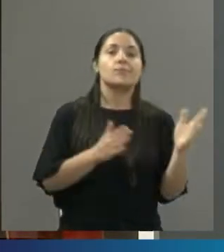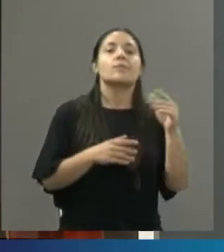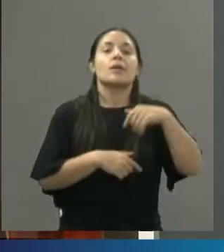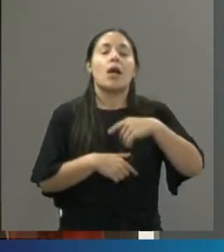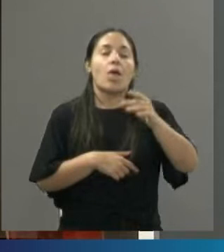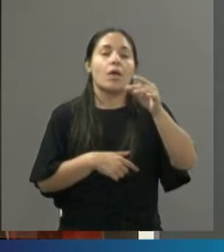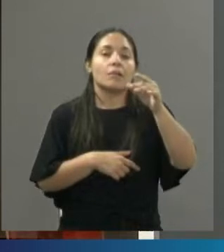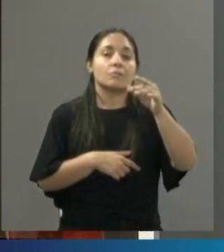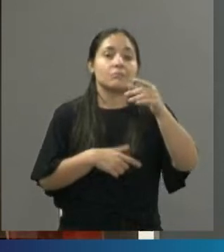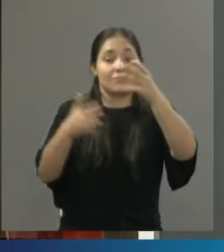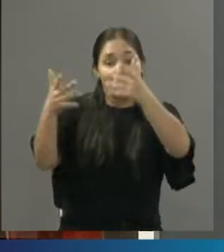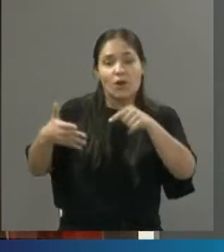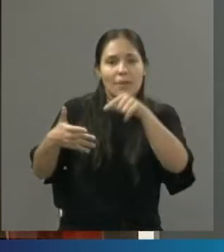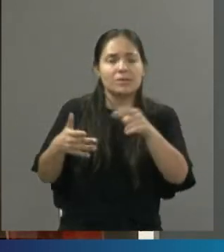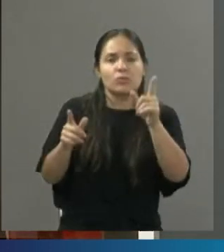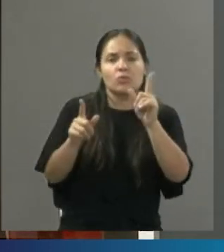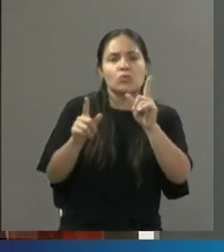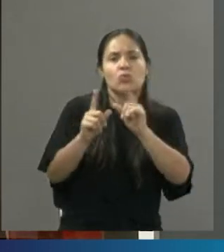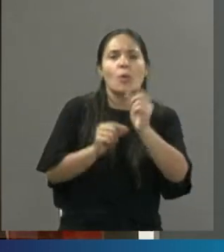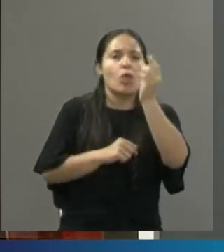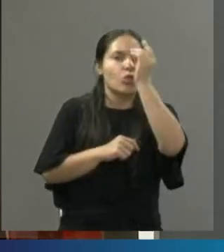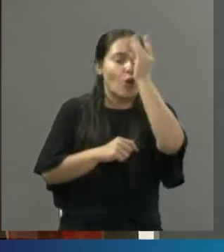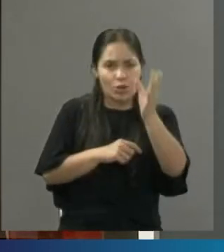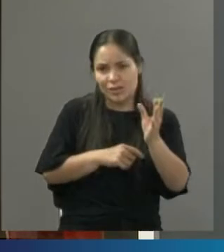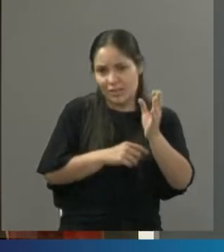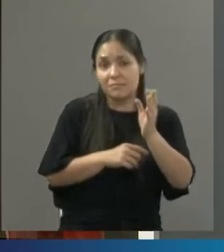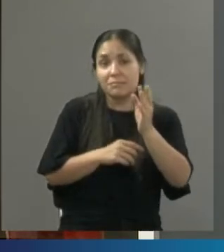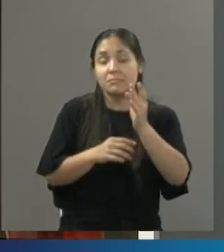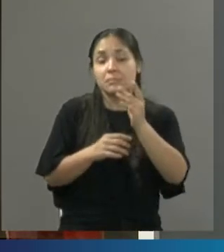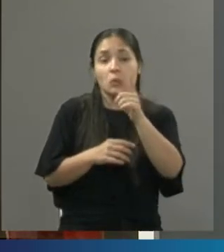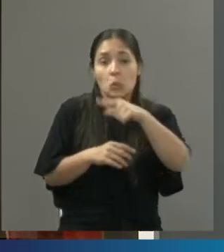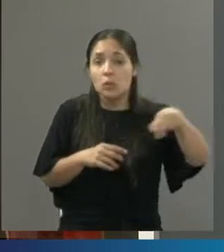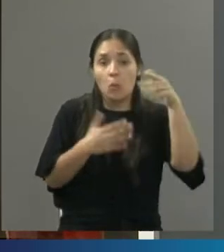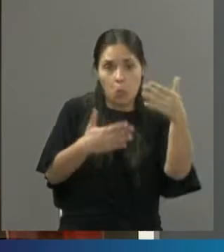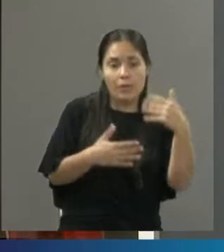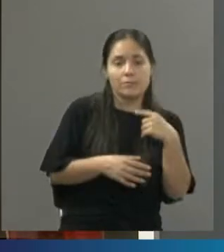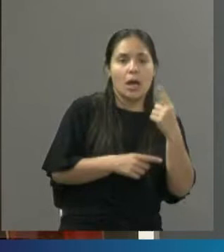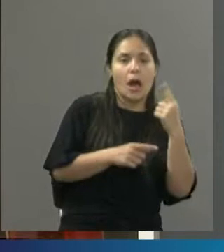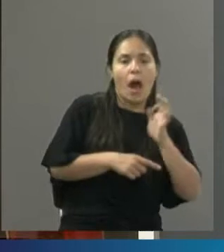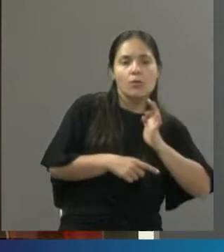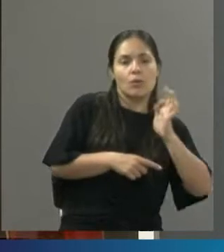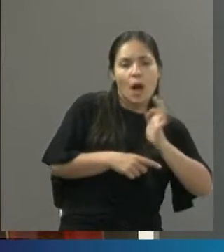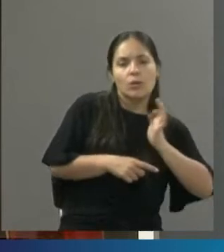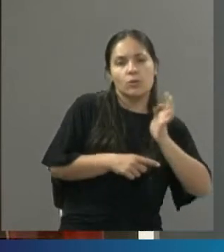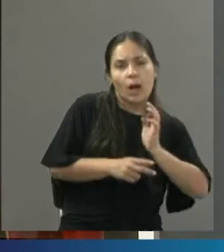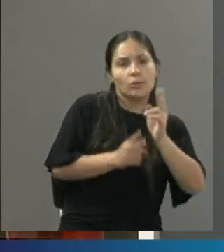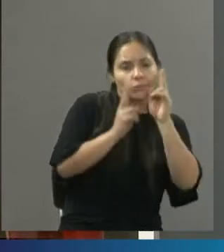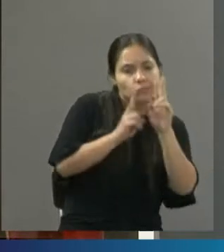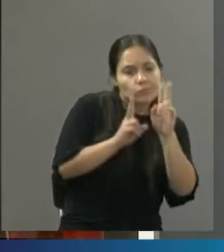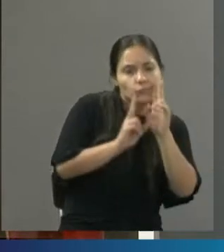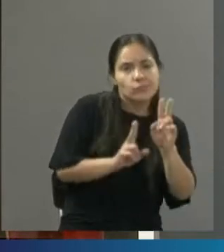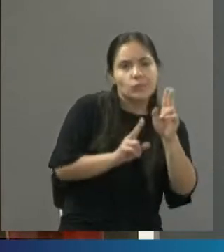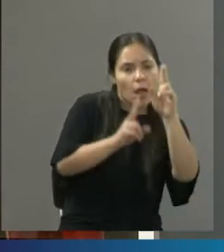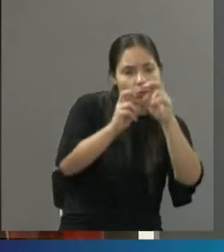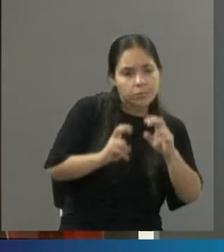12, obviamente esto a ustedes les permite hacer un seguimiento y calculo también una comparación, digo, teniendo en cuenta que venimos